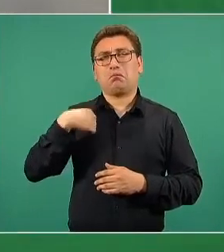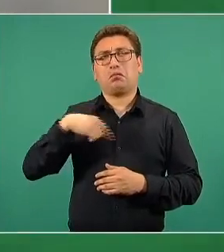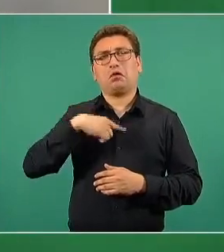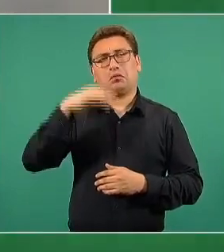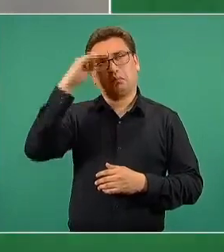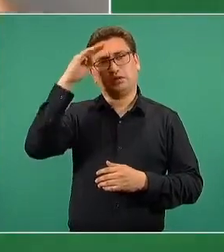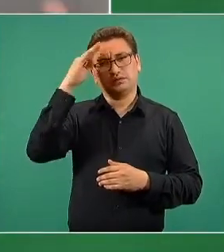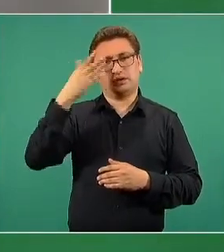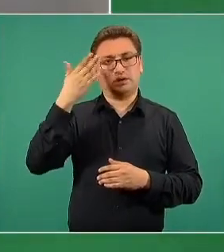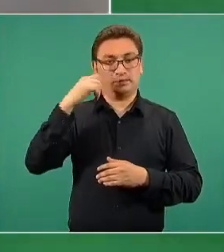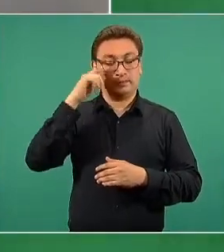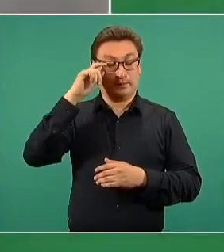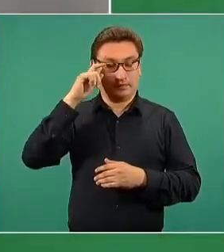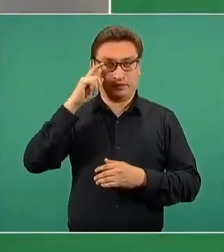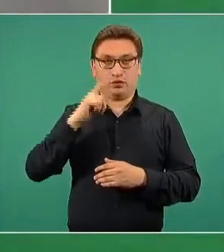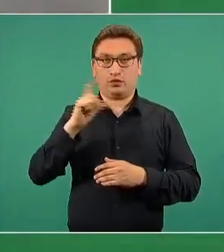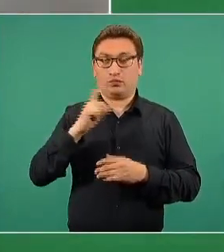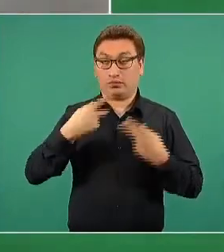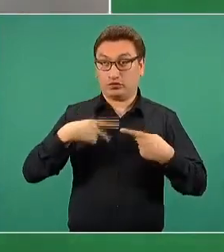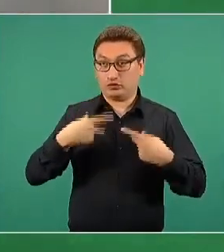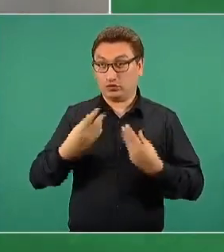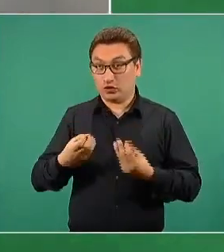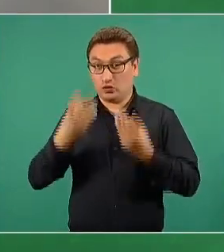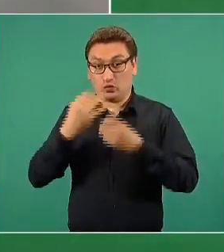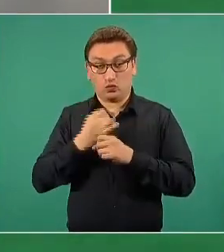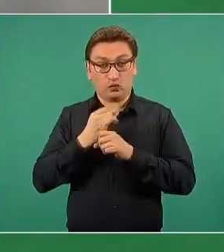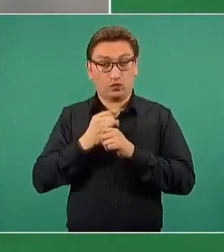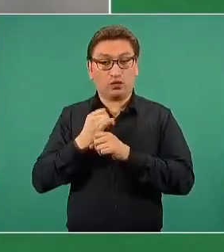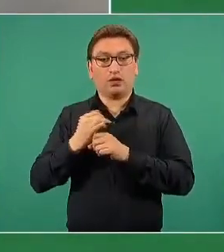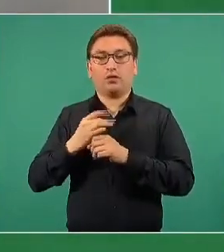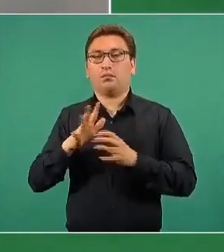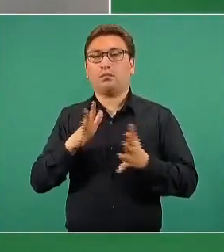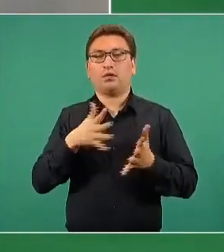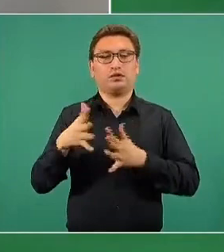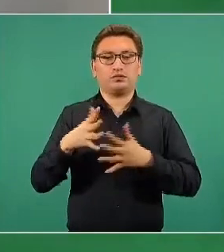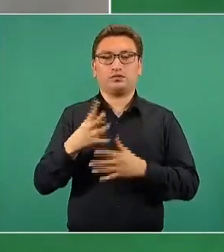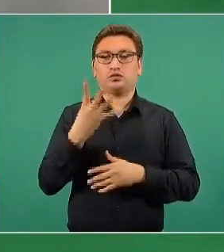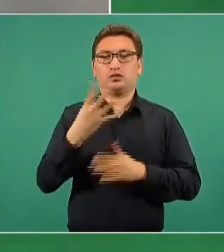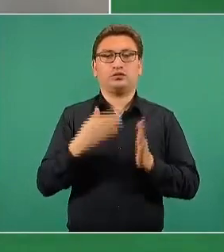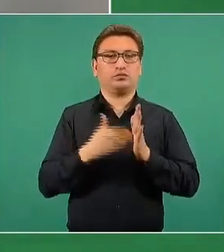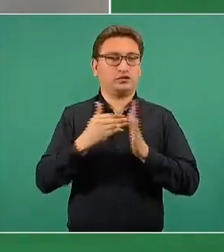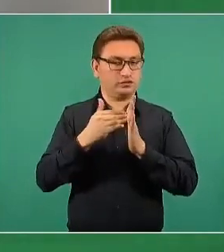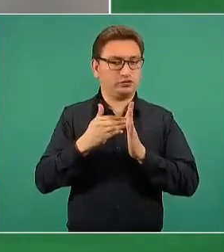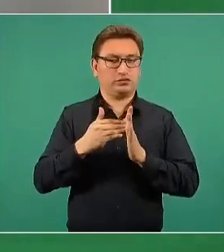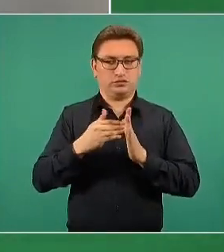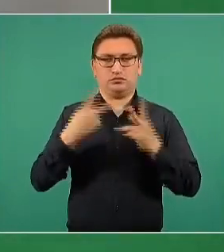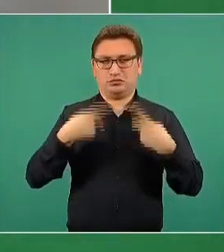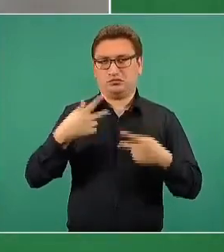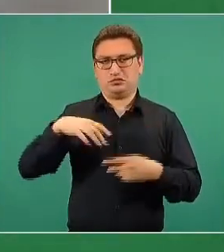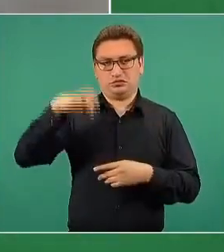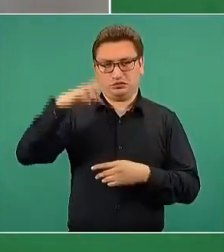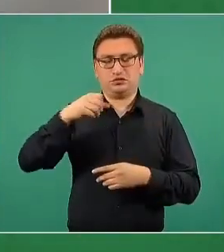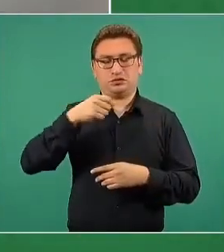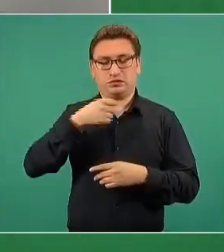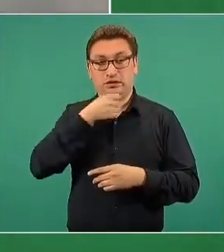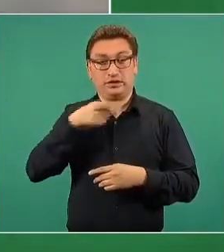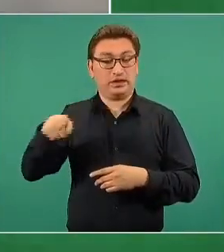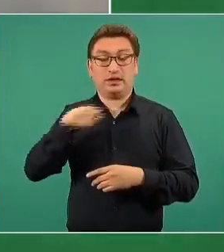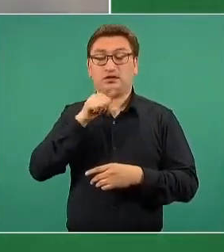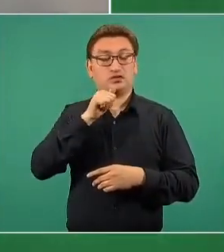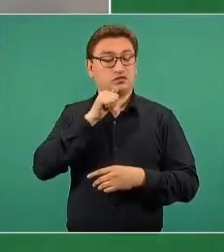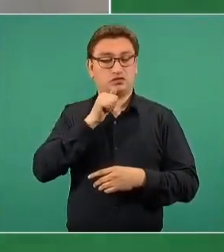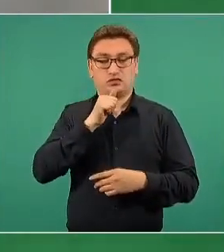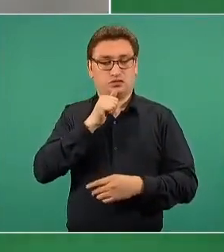el censo, en el total de personas, poco más de 4 millones de personas adultas mayores pudieran